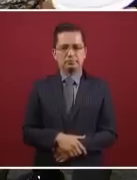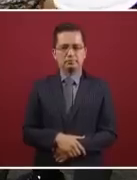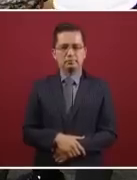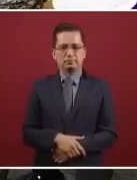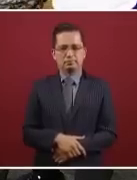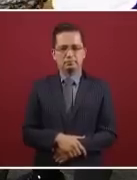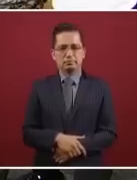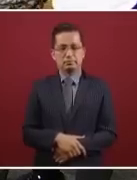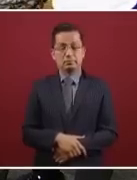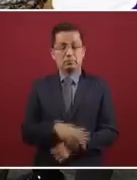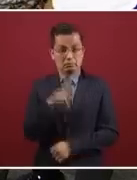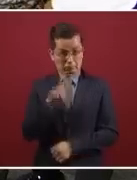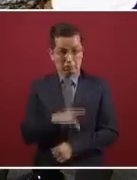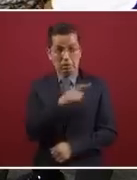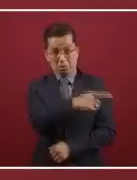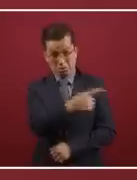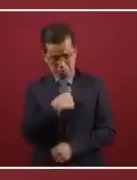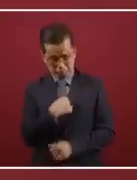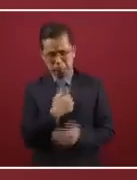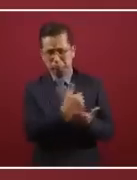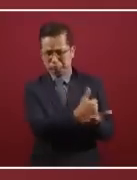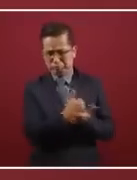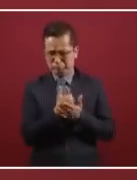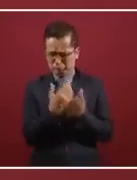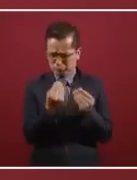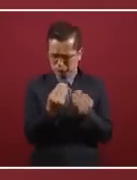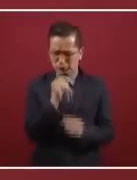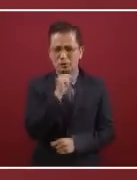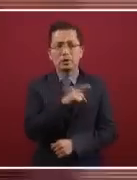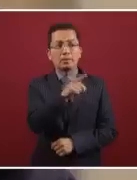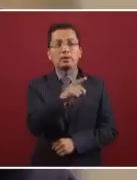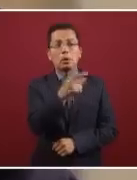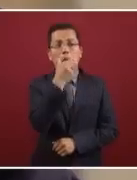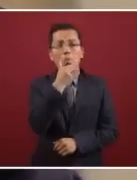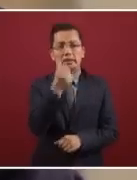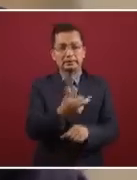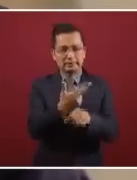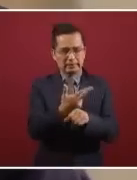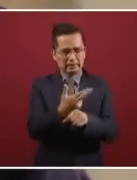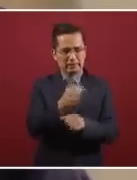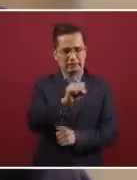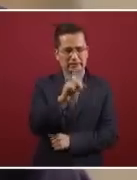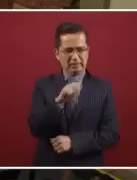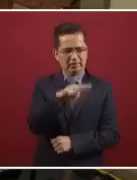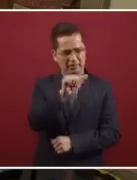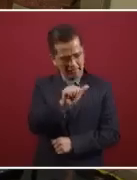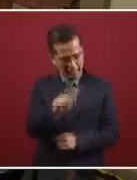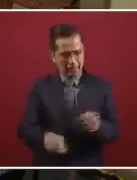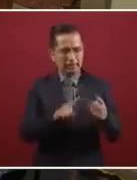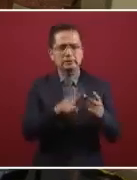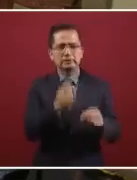Me ayudan mucho el secretario de la Defensa, el secretario de Marina,